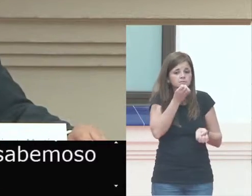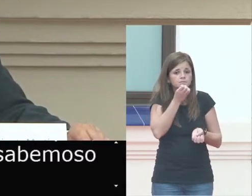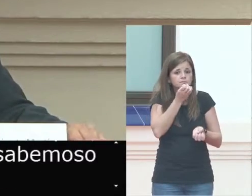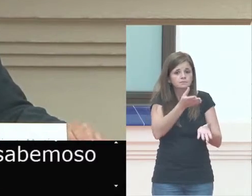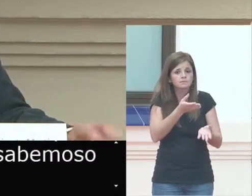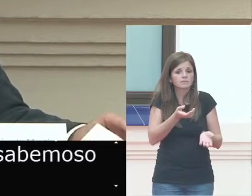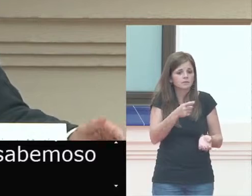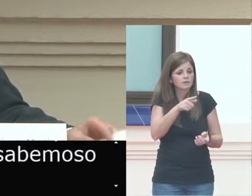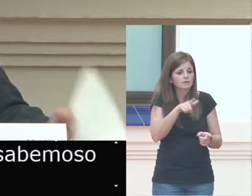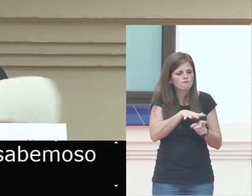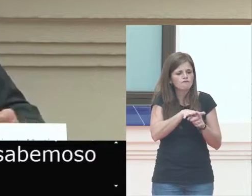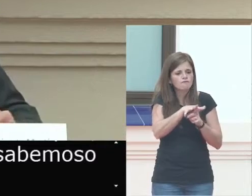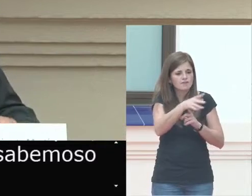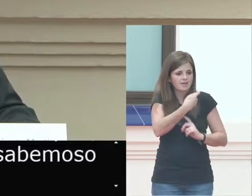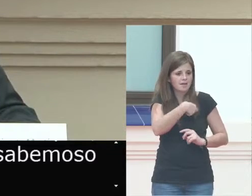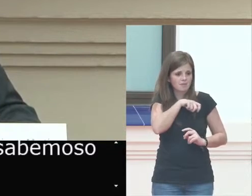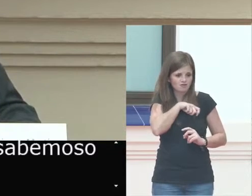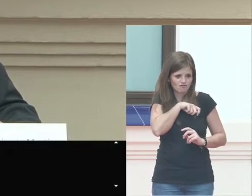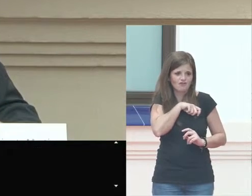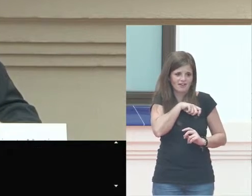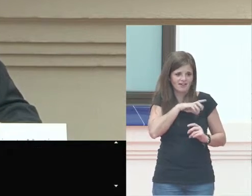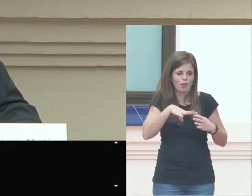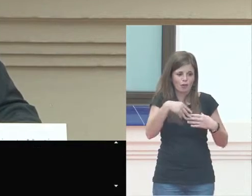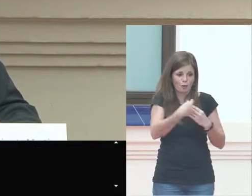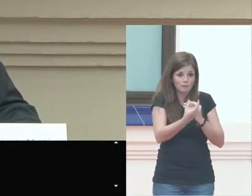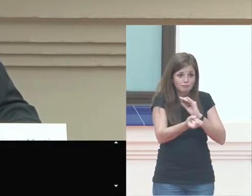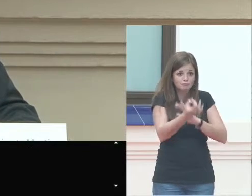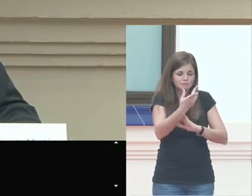comentar la gran influencia española de este documento